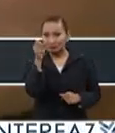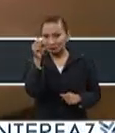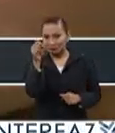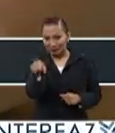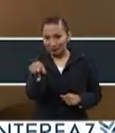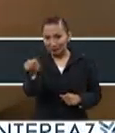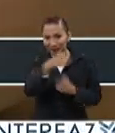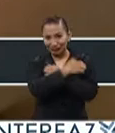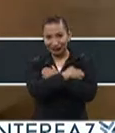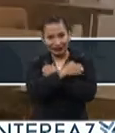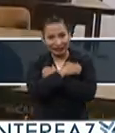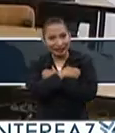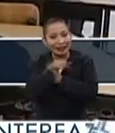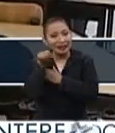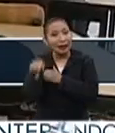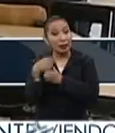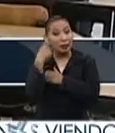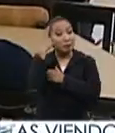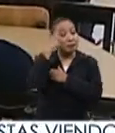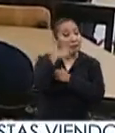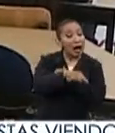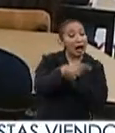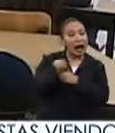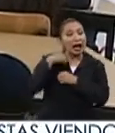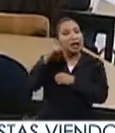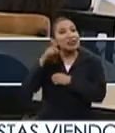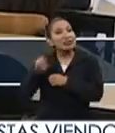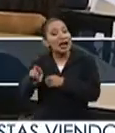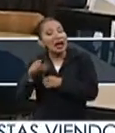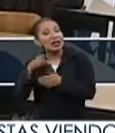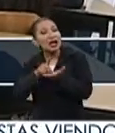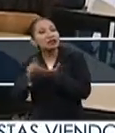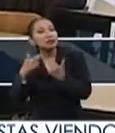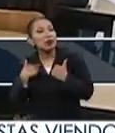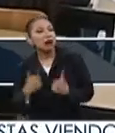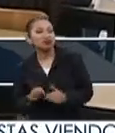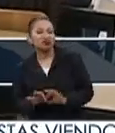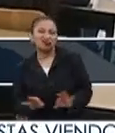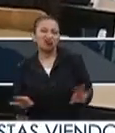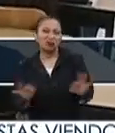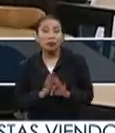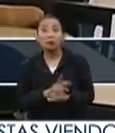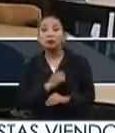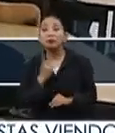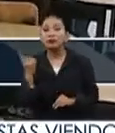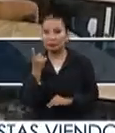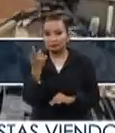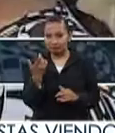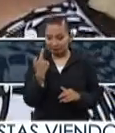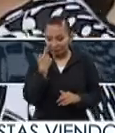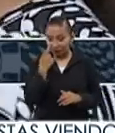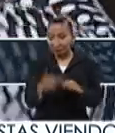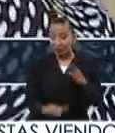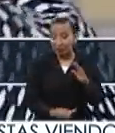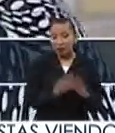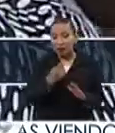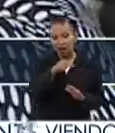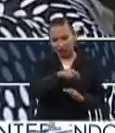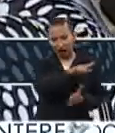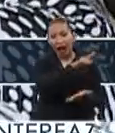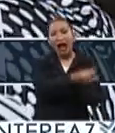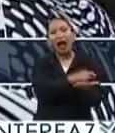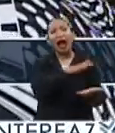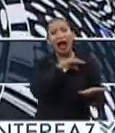es donde la educación en y para los derechos humanos se vuelve fundamental. ¿Por qué? Porque muchas veces esto ya está en el